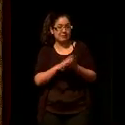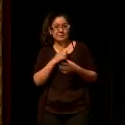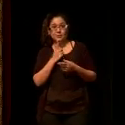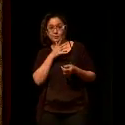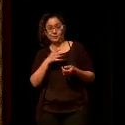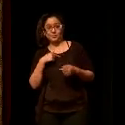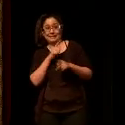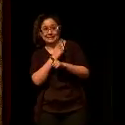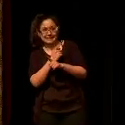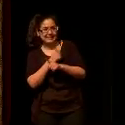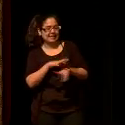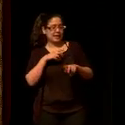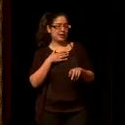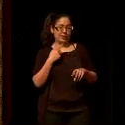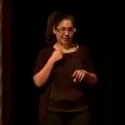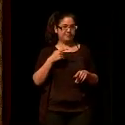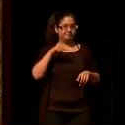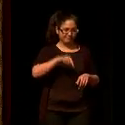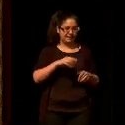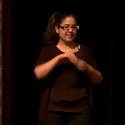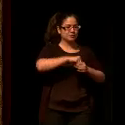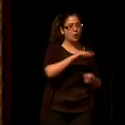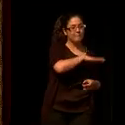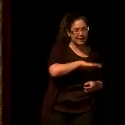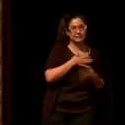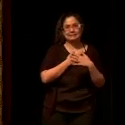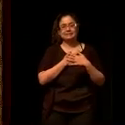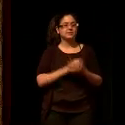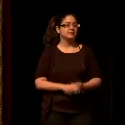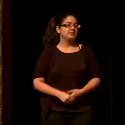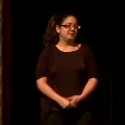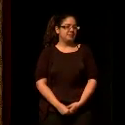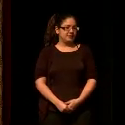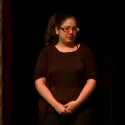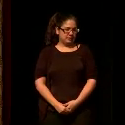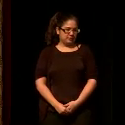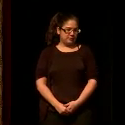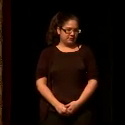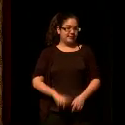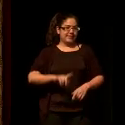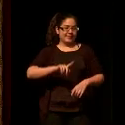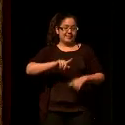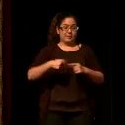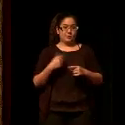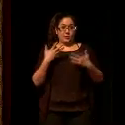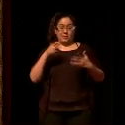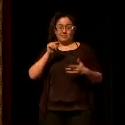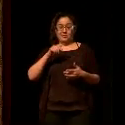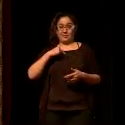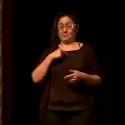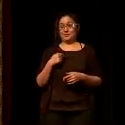cosa es del barrio vale de madre vamos después de estos diez minutos yo me voy a